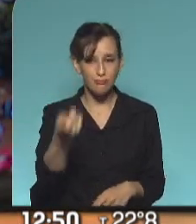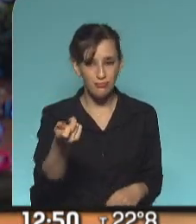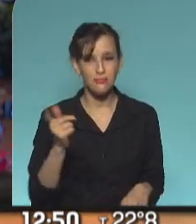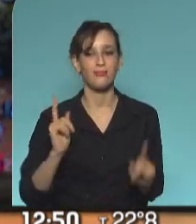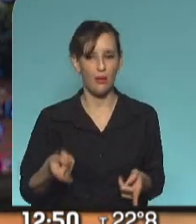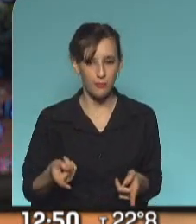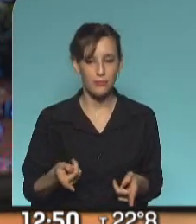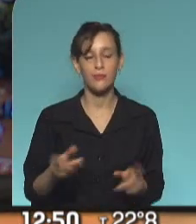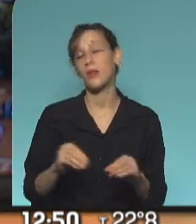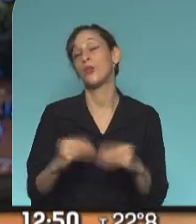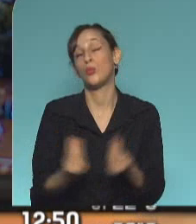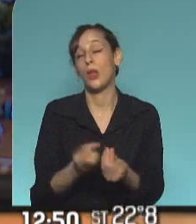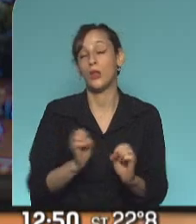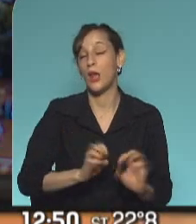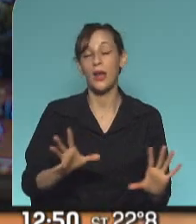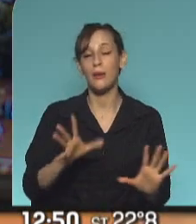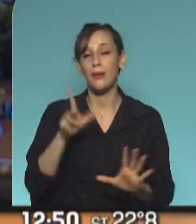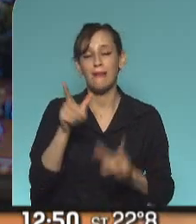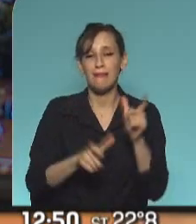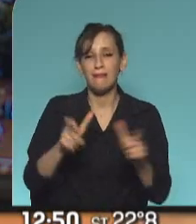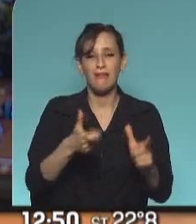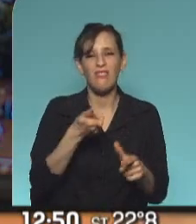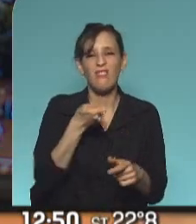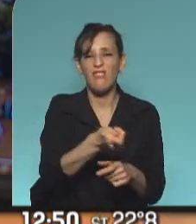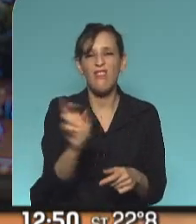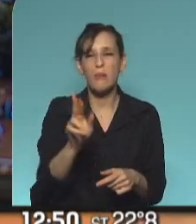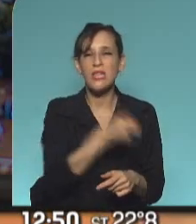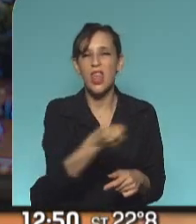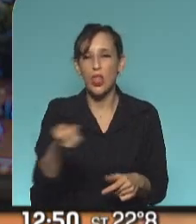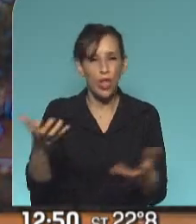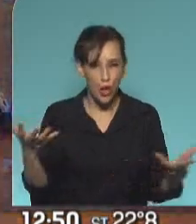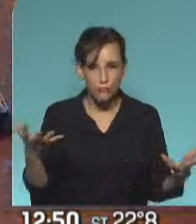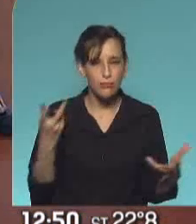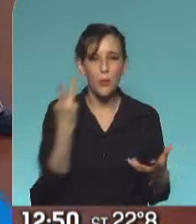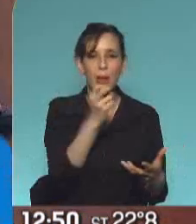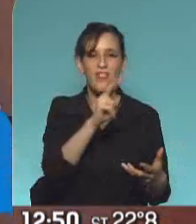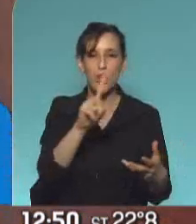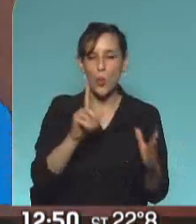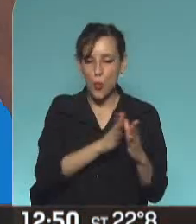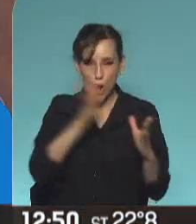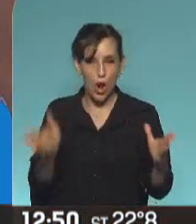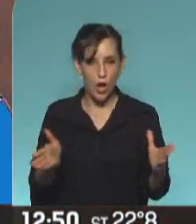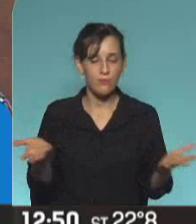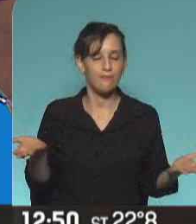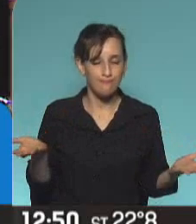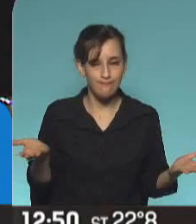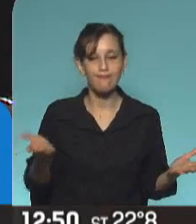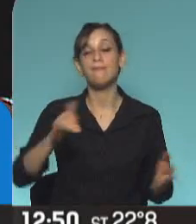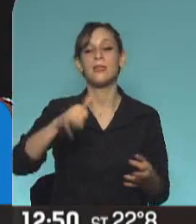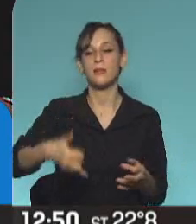resultados tremendos como son la cantidad de femicidios ya que hemos sumado en 2021 sí exactamente y sabemos que además